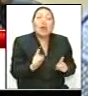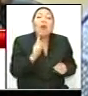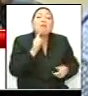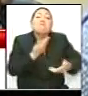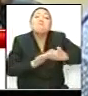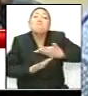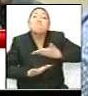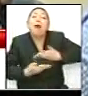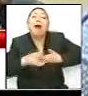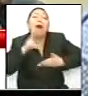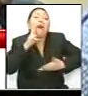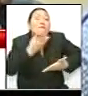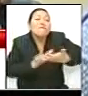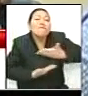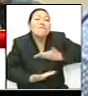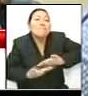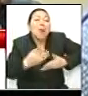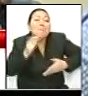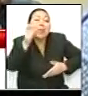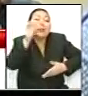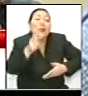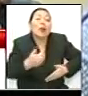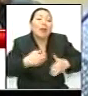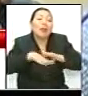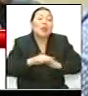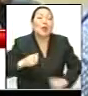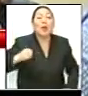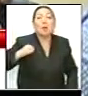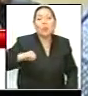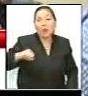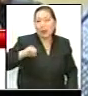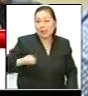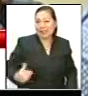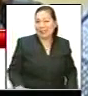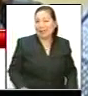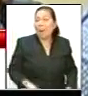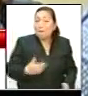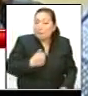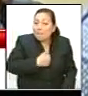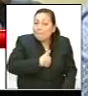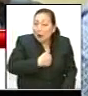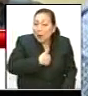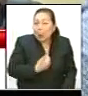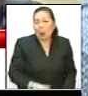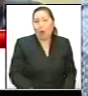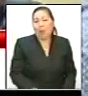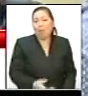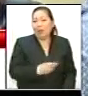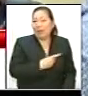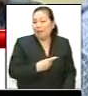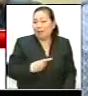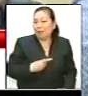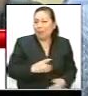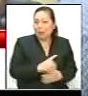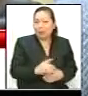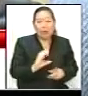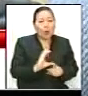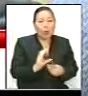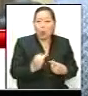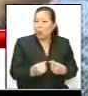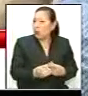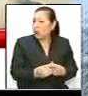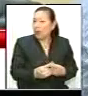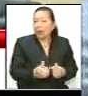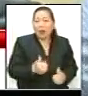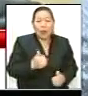mafias dentro de la propia municipalidad y dentro de la propia Dirección Desconcentrada de Cultura, en